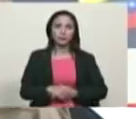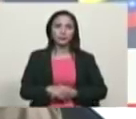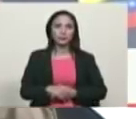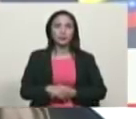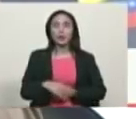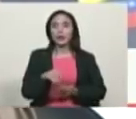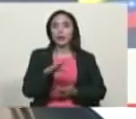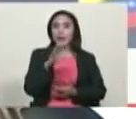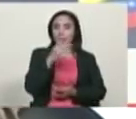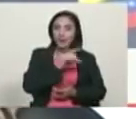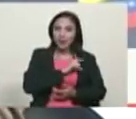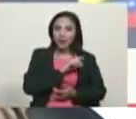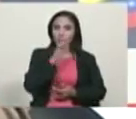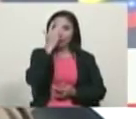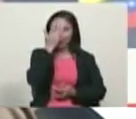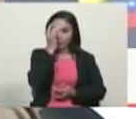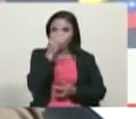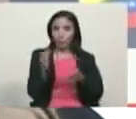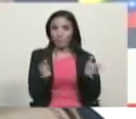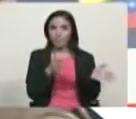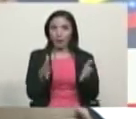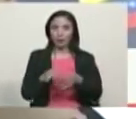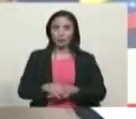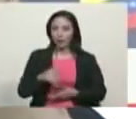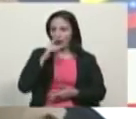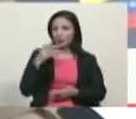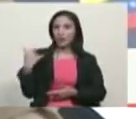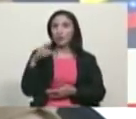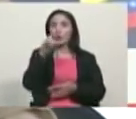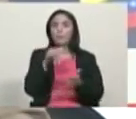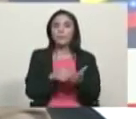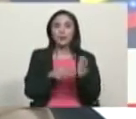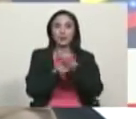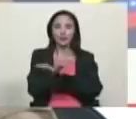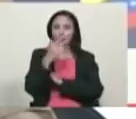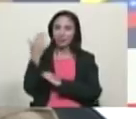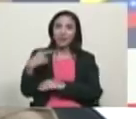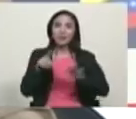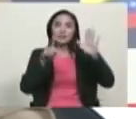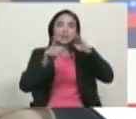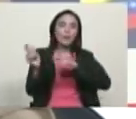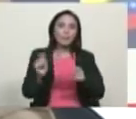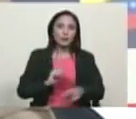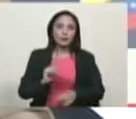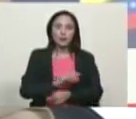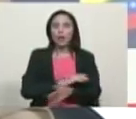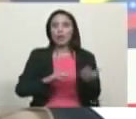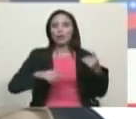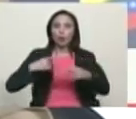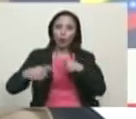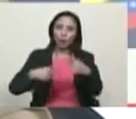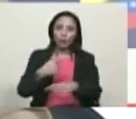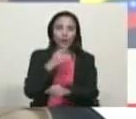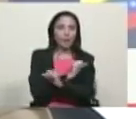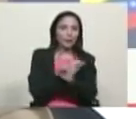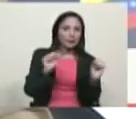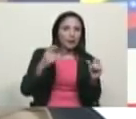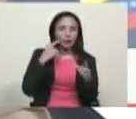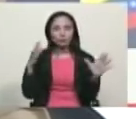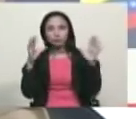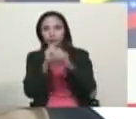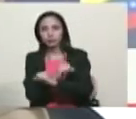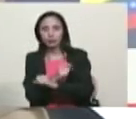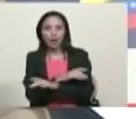Enero, febrero y marzo del año 2003, 6 meses, todos los días, desde la mañana hasta que